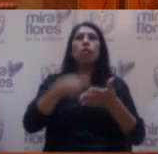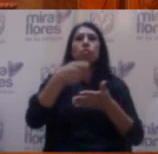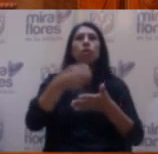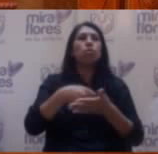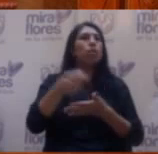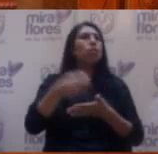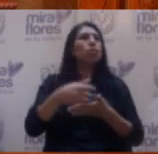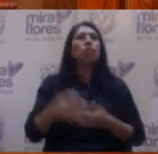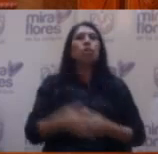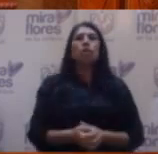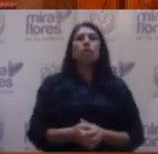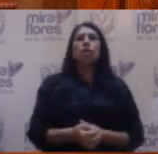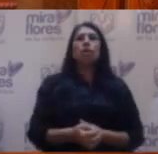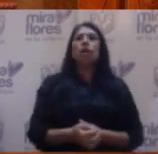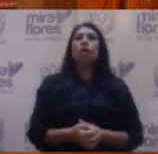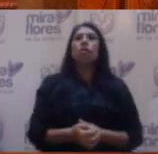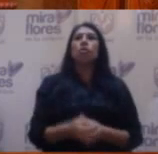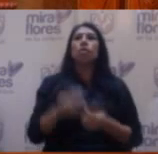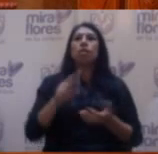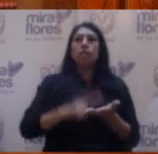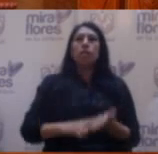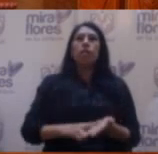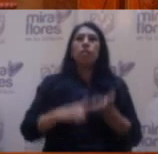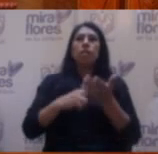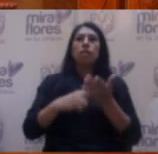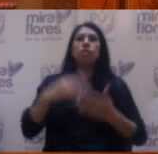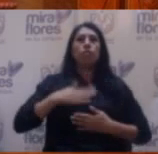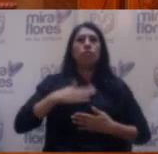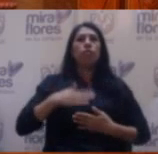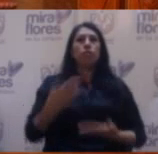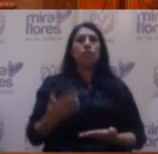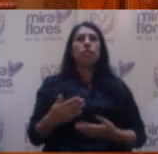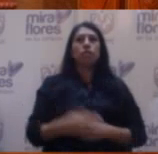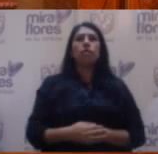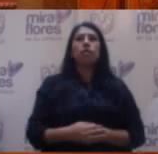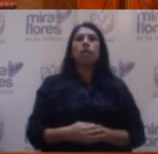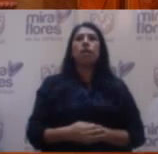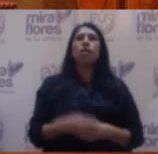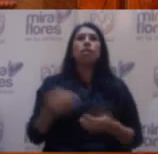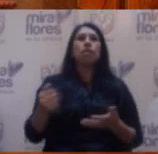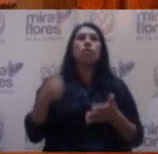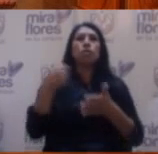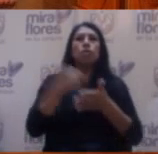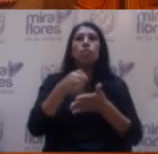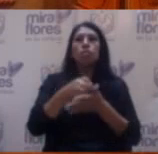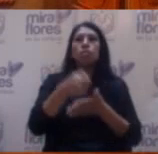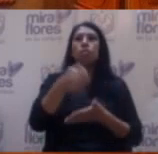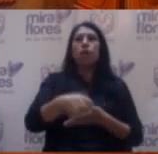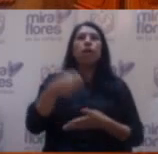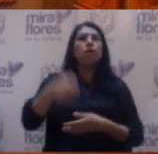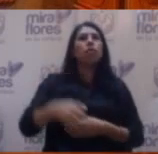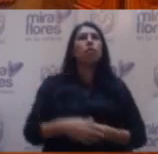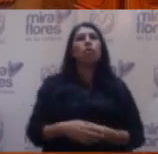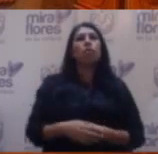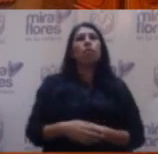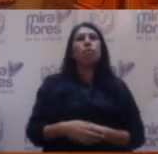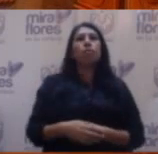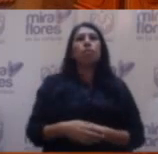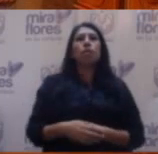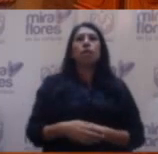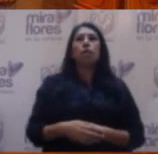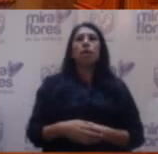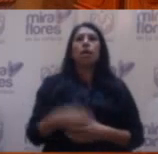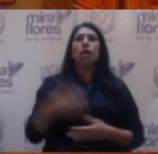su recuperación y rehabilitación física, precisándose que constituye una subvención excepcional en atención a su